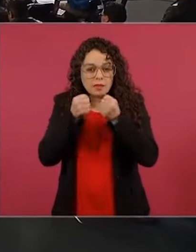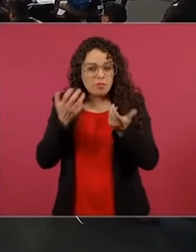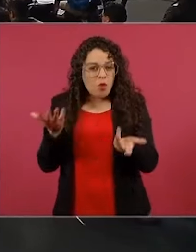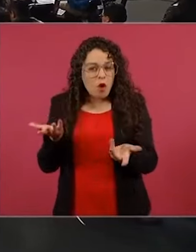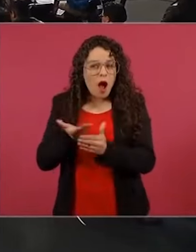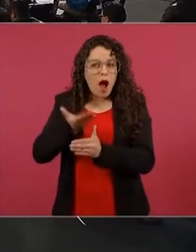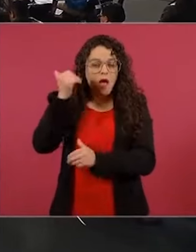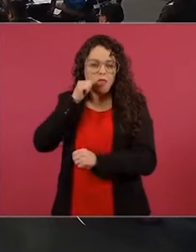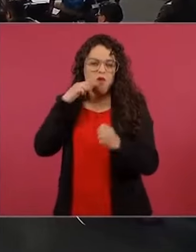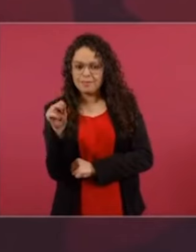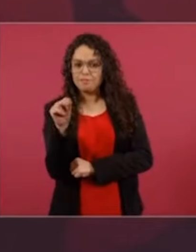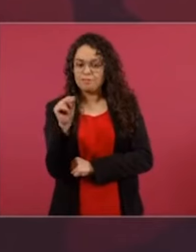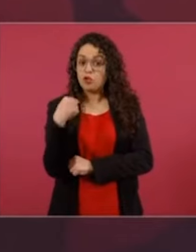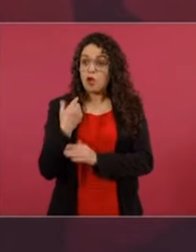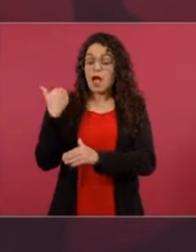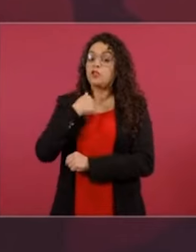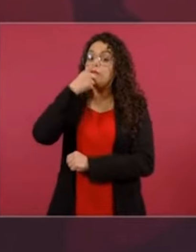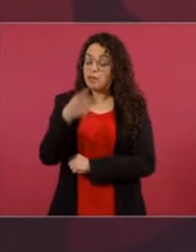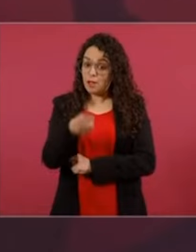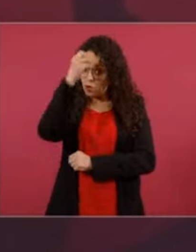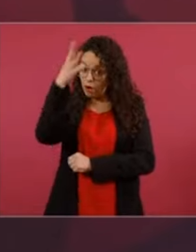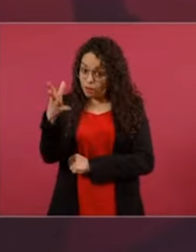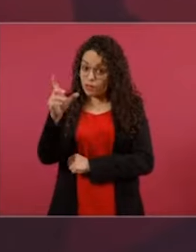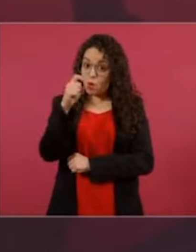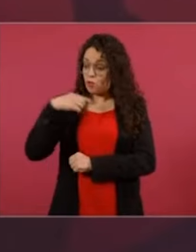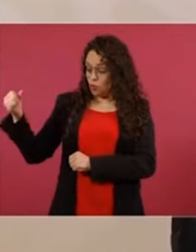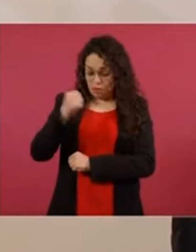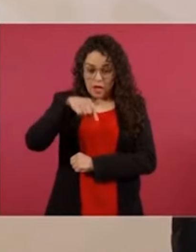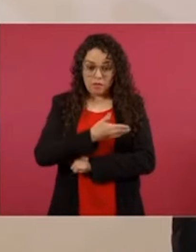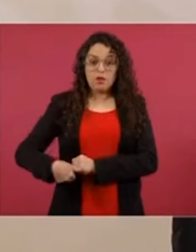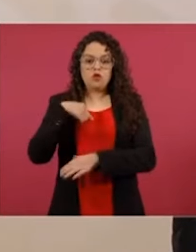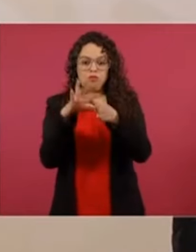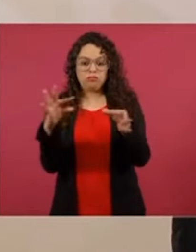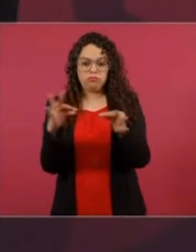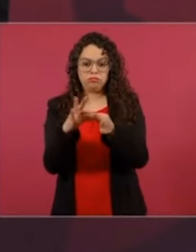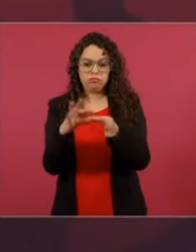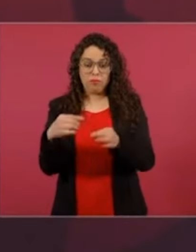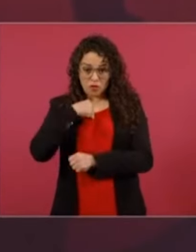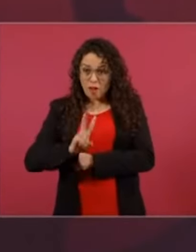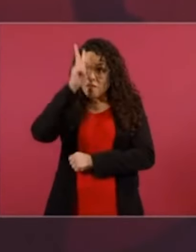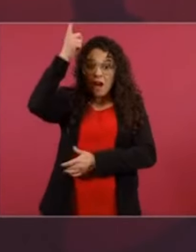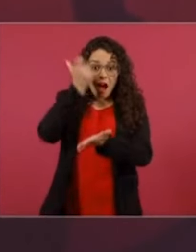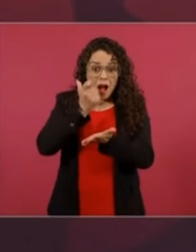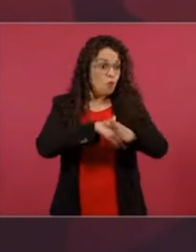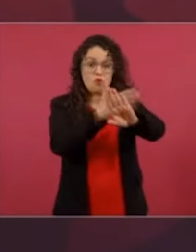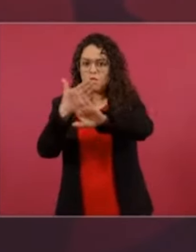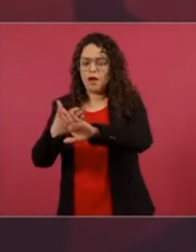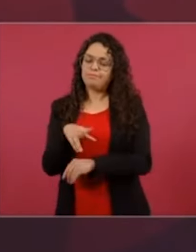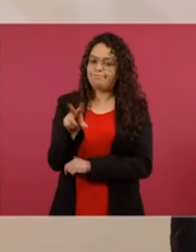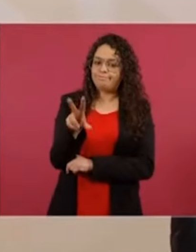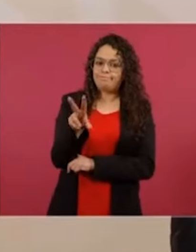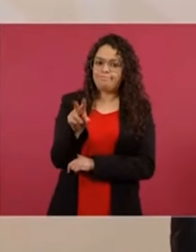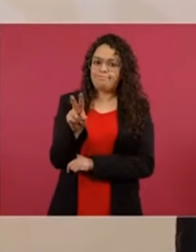del segmento habitual de la mañanera que él llama ¿Quién es quién en las mentiras? Esto luego de que López Obrador retó a Golden a ir al Palacio